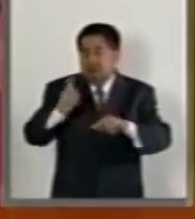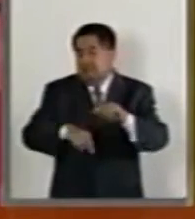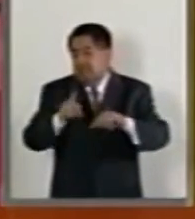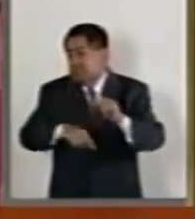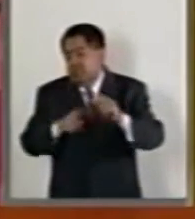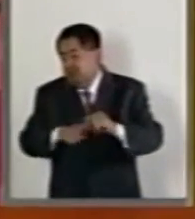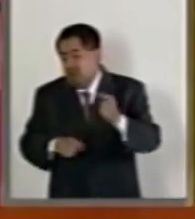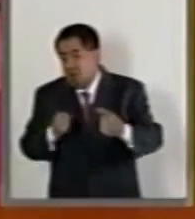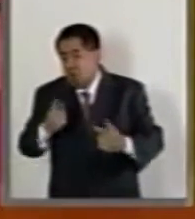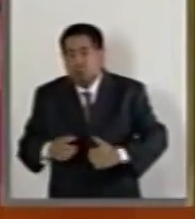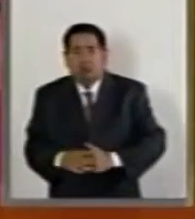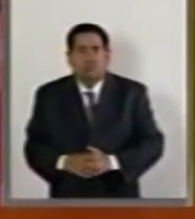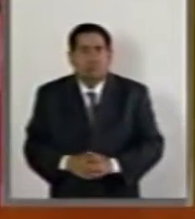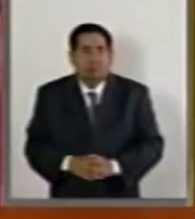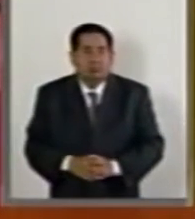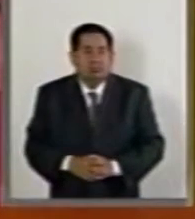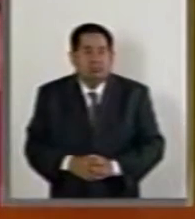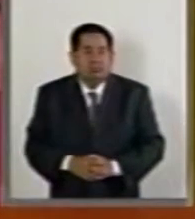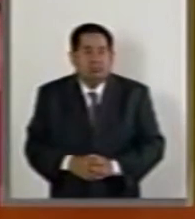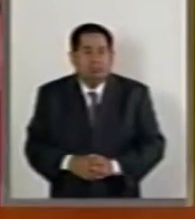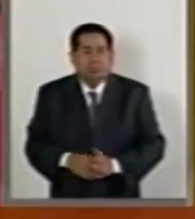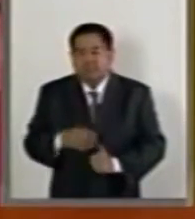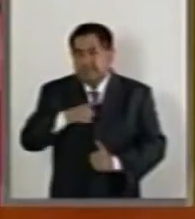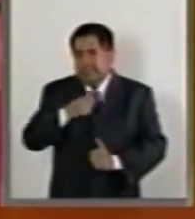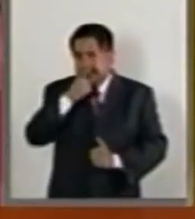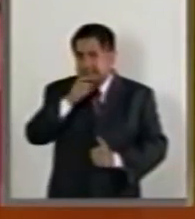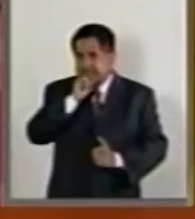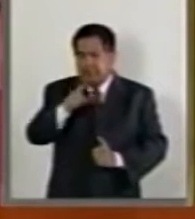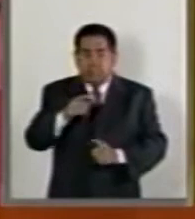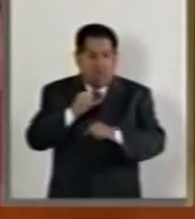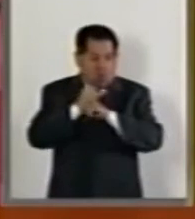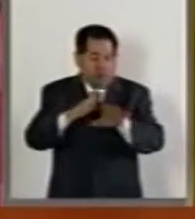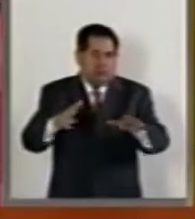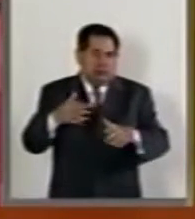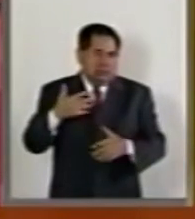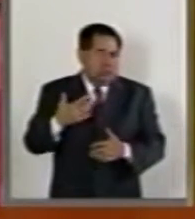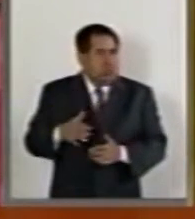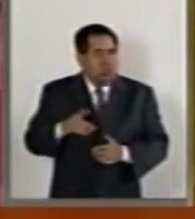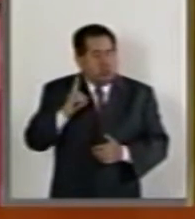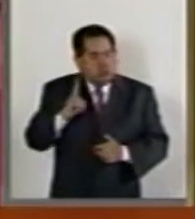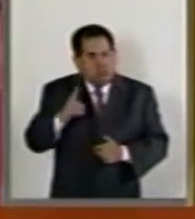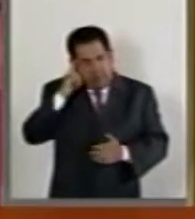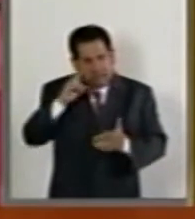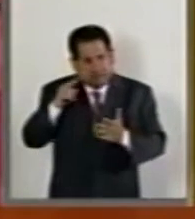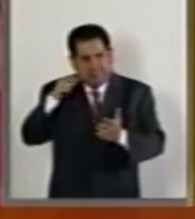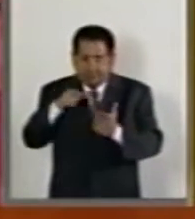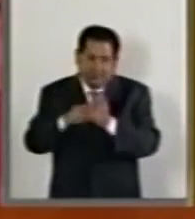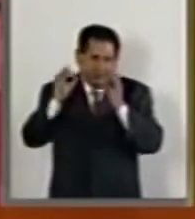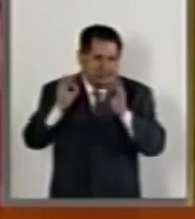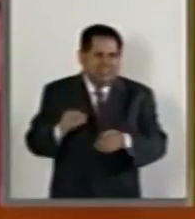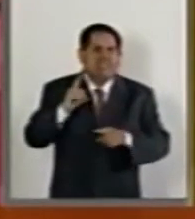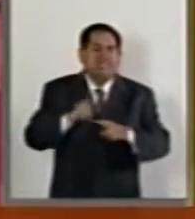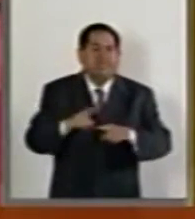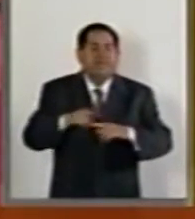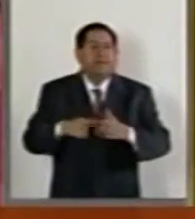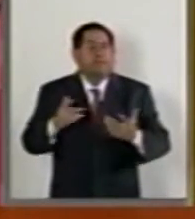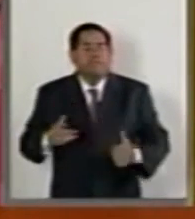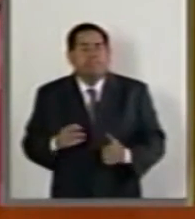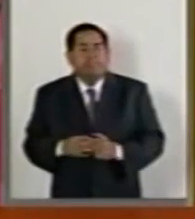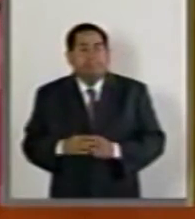Derechos Humanos. Tengo que además dar una información puntual respecto de